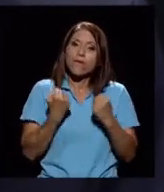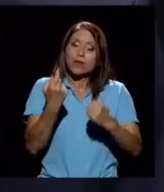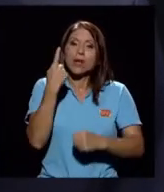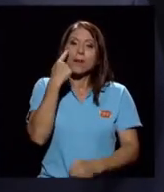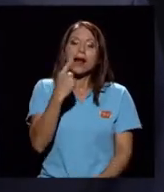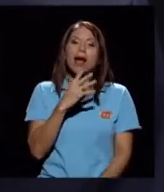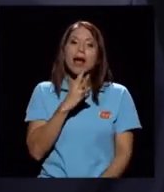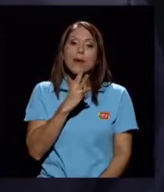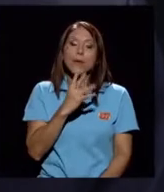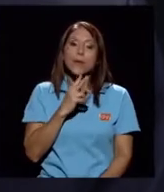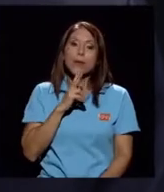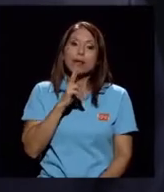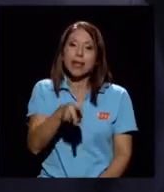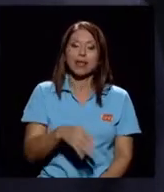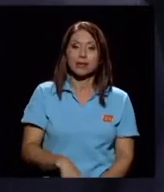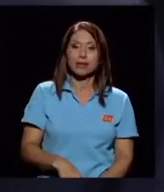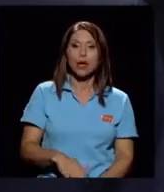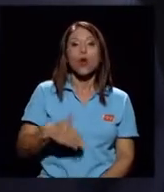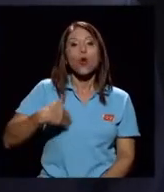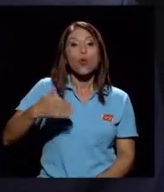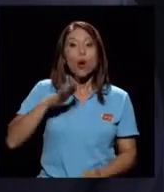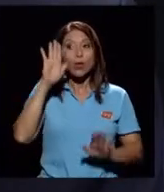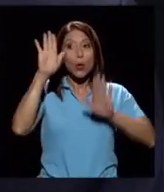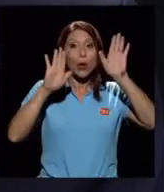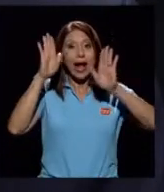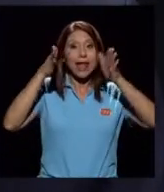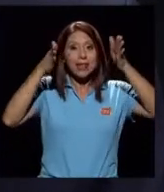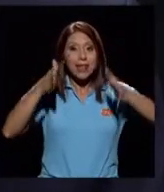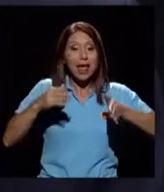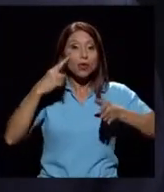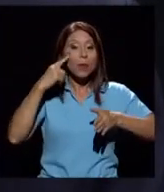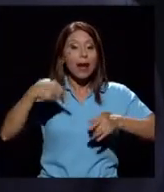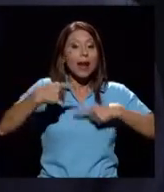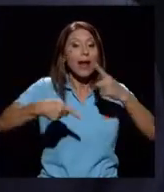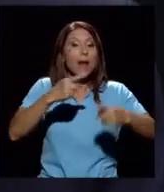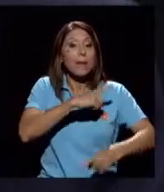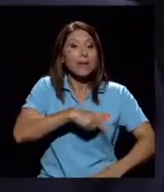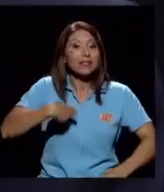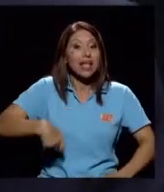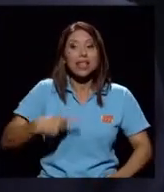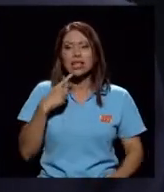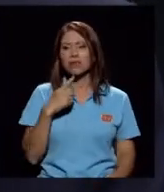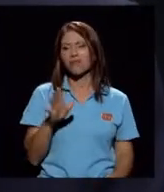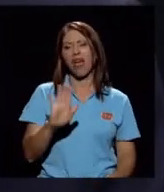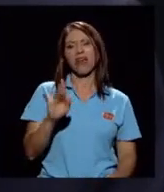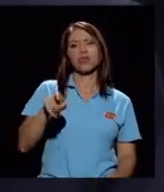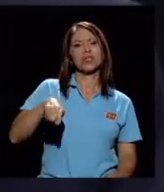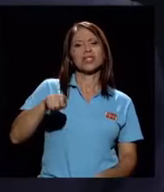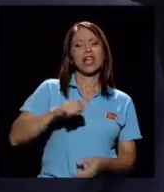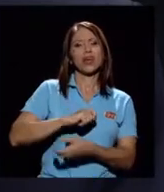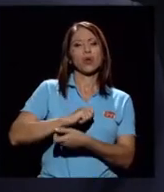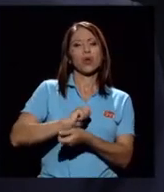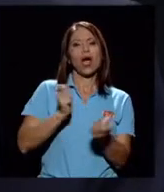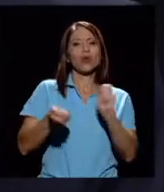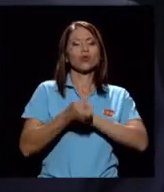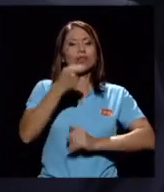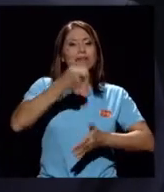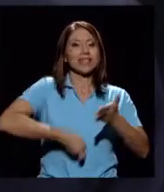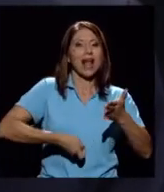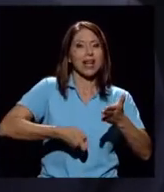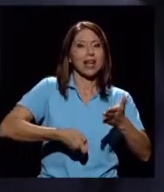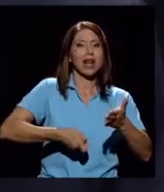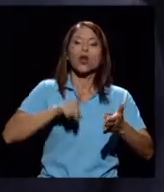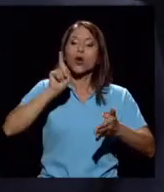son cuando a mí un candidato a la presidencia de la república me dice mire no es necesario hacer un ajuste fiscal lo que hay que hacer es cobrar bien